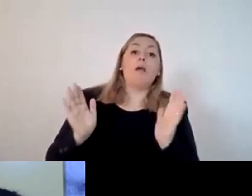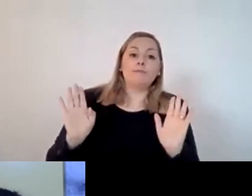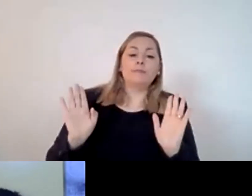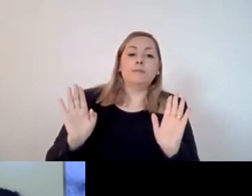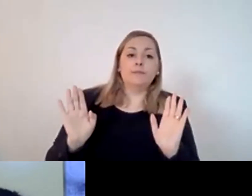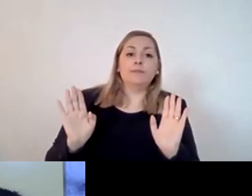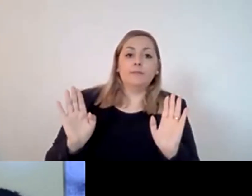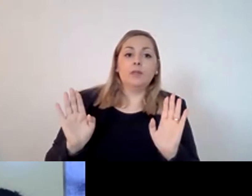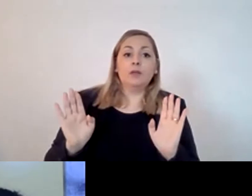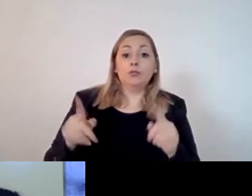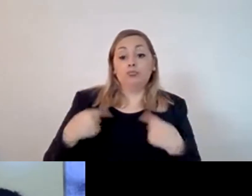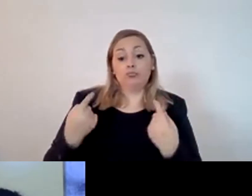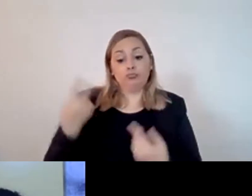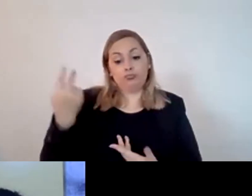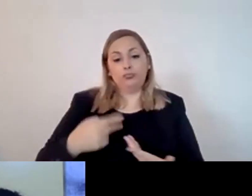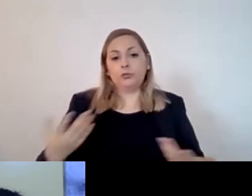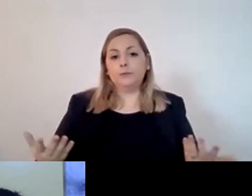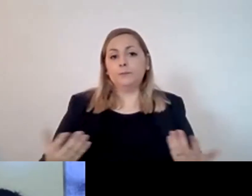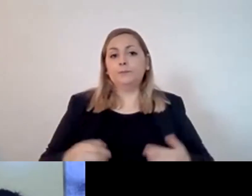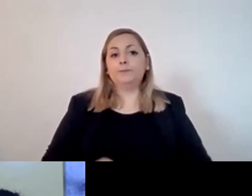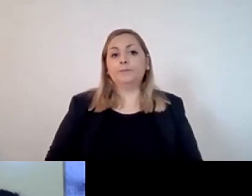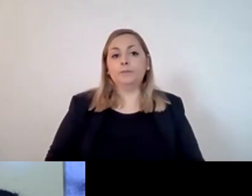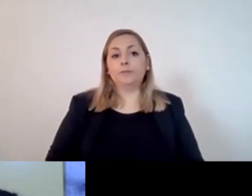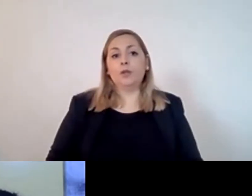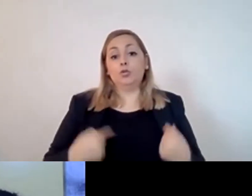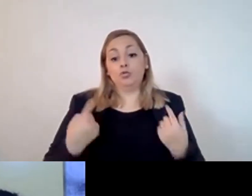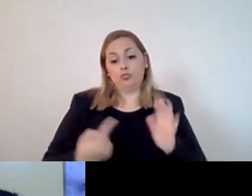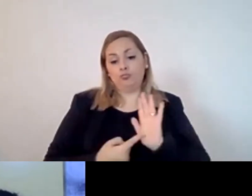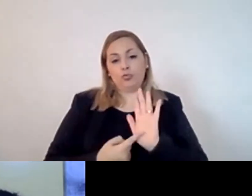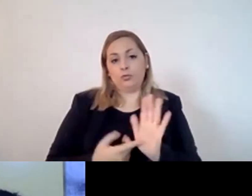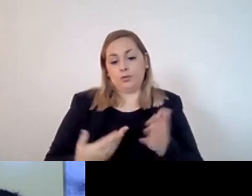a lo que somos, ¿no? A lo que nos mostramos.